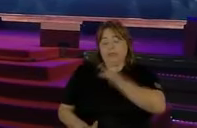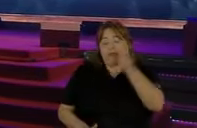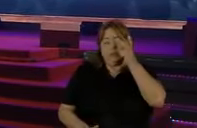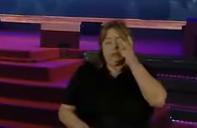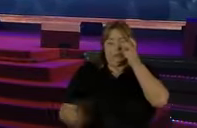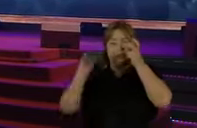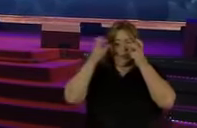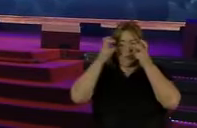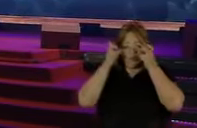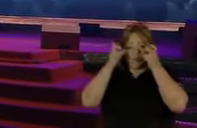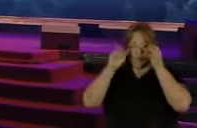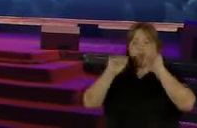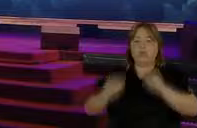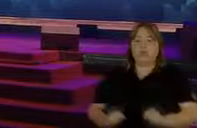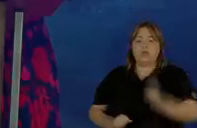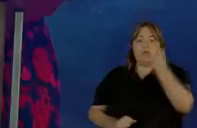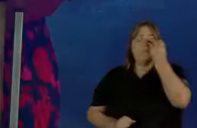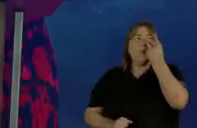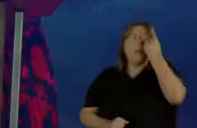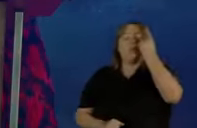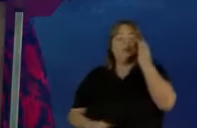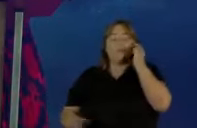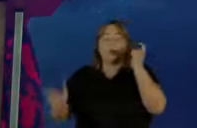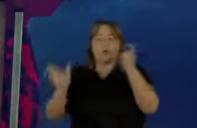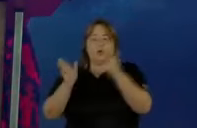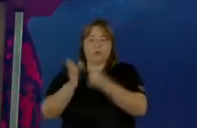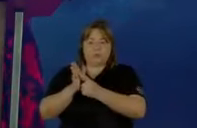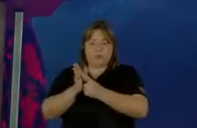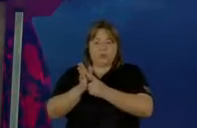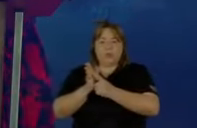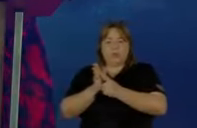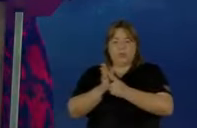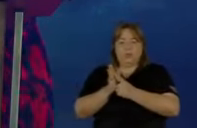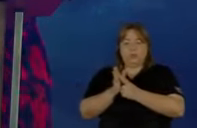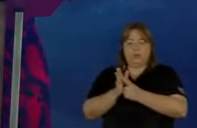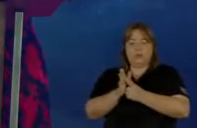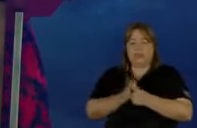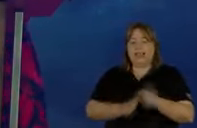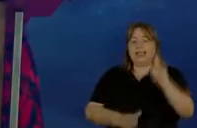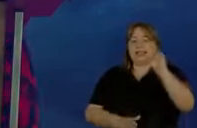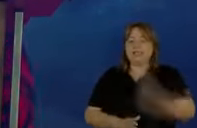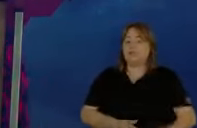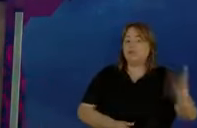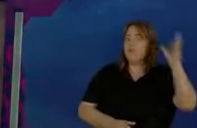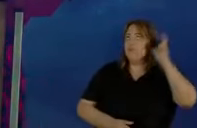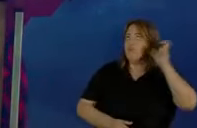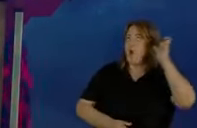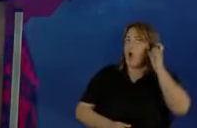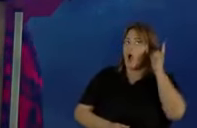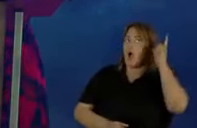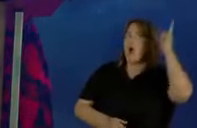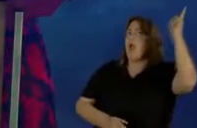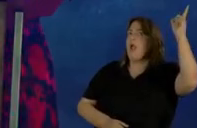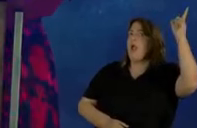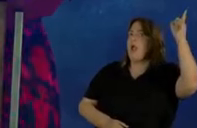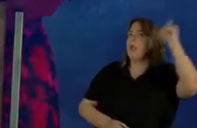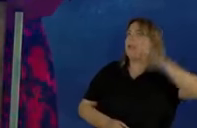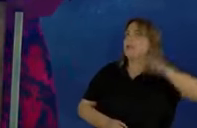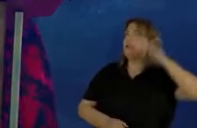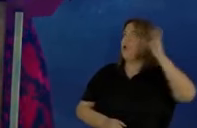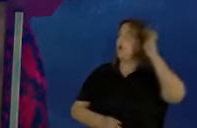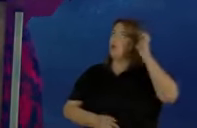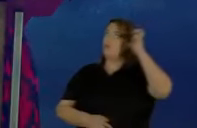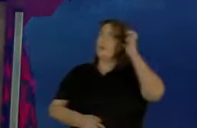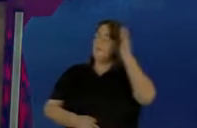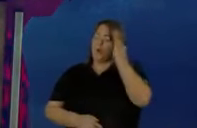Señor. Que podamos entender y reconocer que hay que tener oídos para oír lo que tú nos dices, Señor, en un tiempo